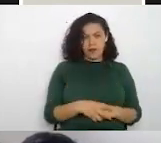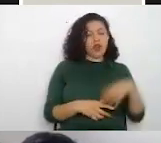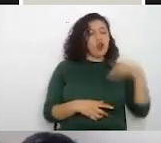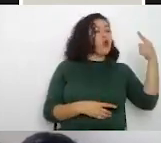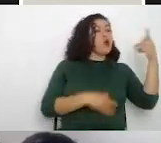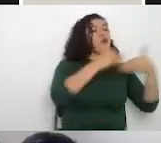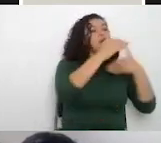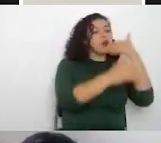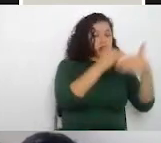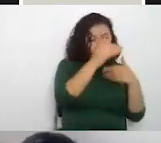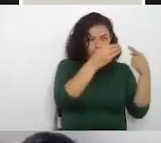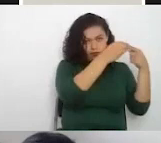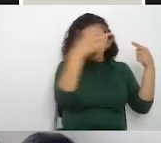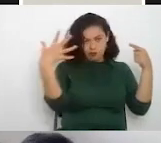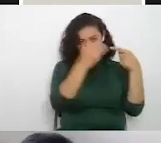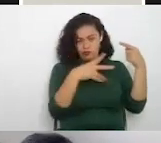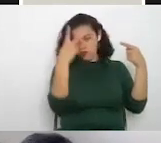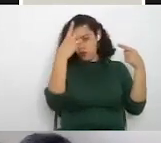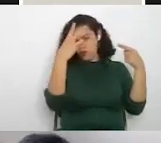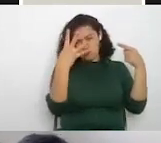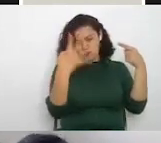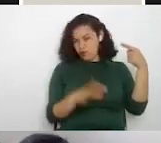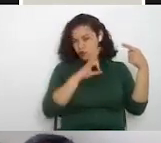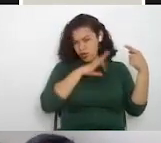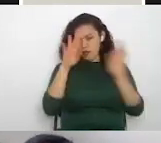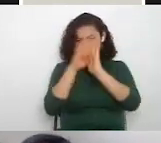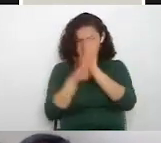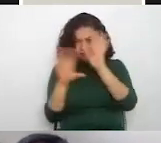proceso se puedan derivar 2 o más procedimientos.